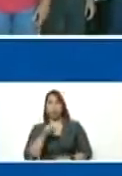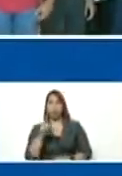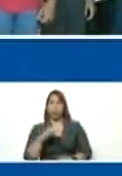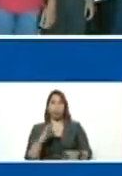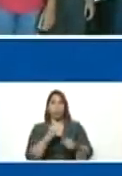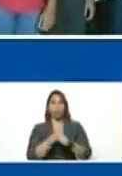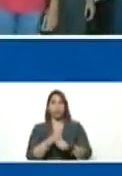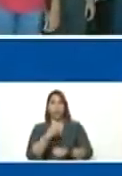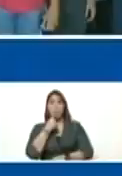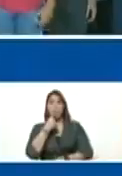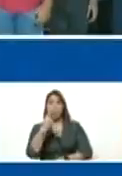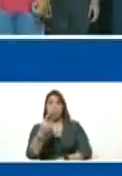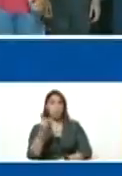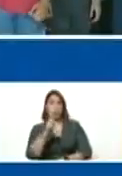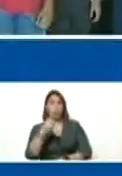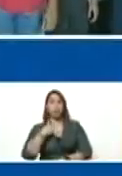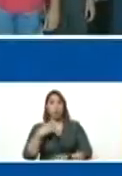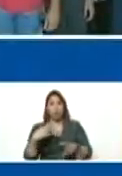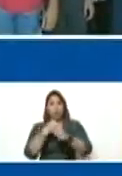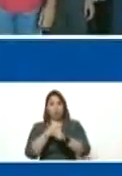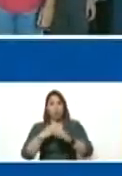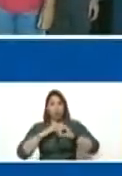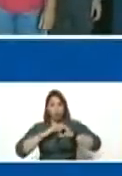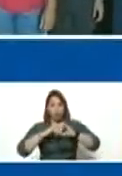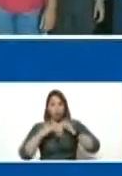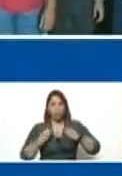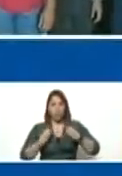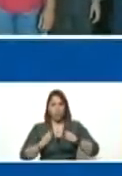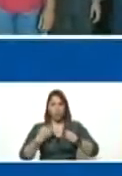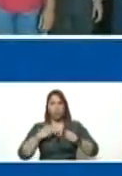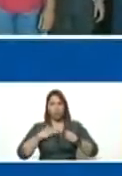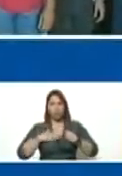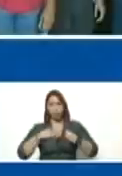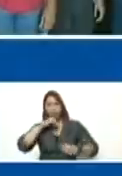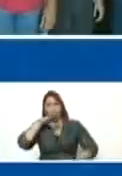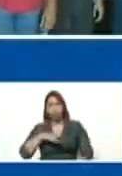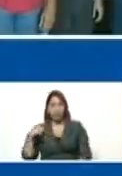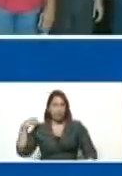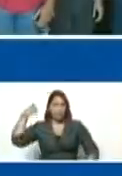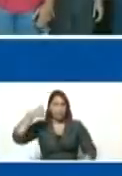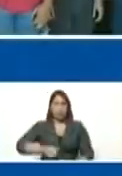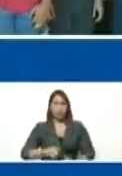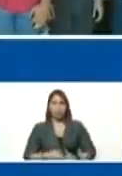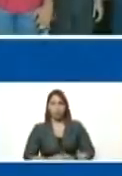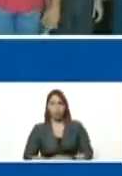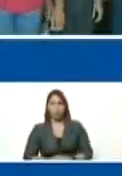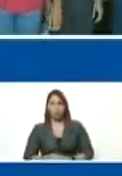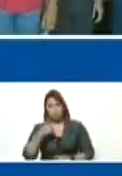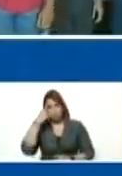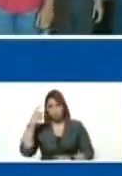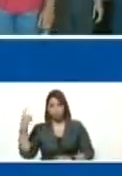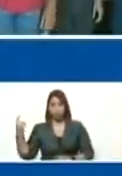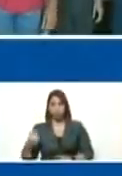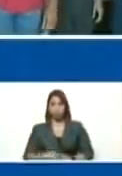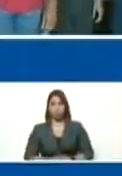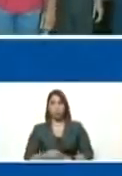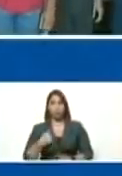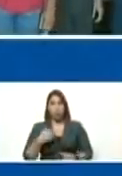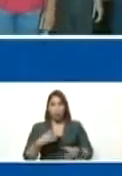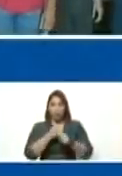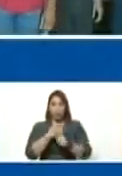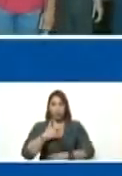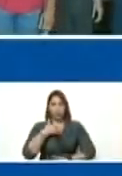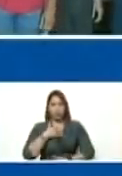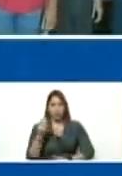afuera, confío del corazón, de la vida, de mi trayectoria, de mis sueños, de mis sentimientos